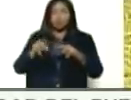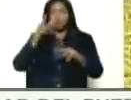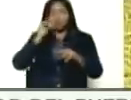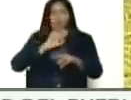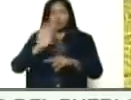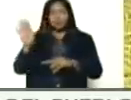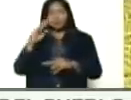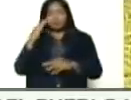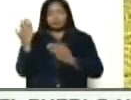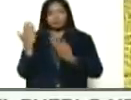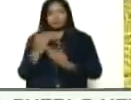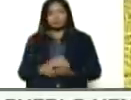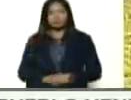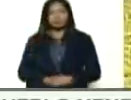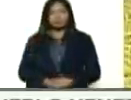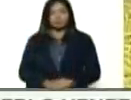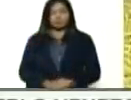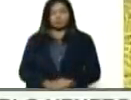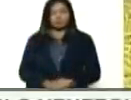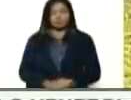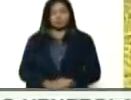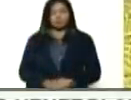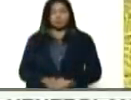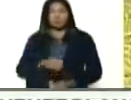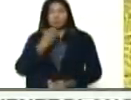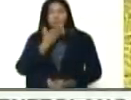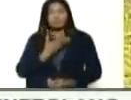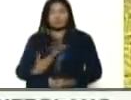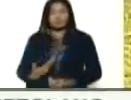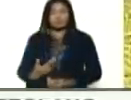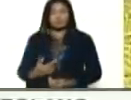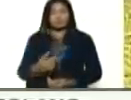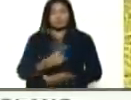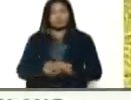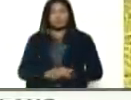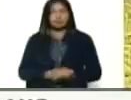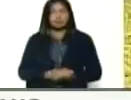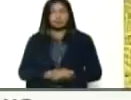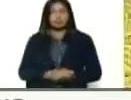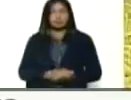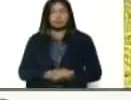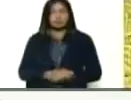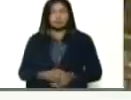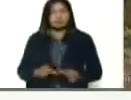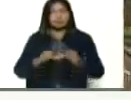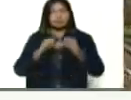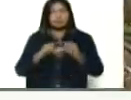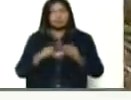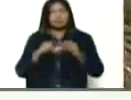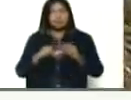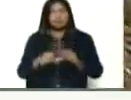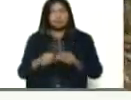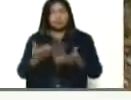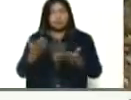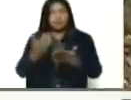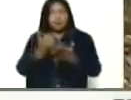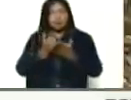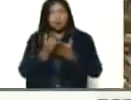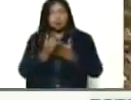patria bueno presidente bueno aquí continuamos jordi ayúdanos